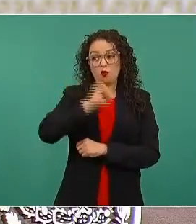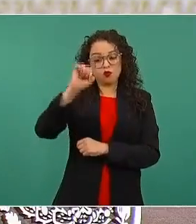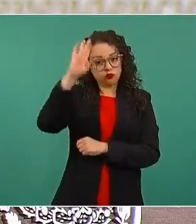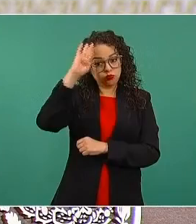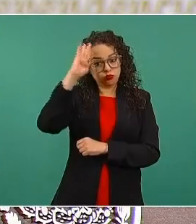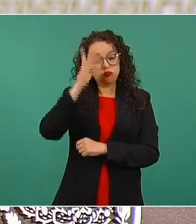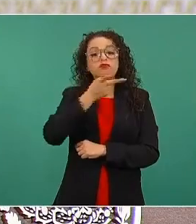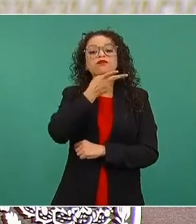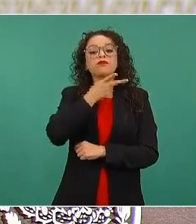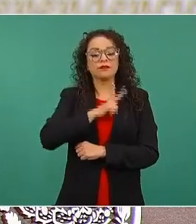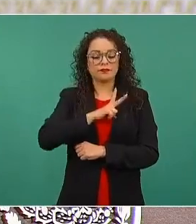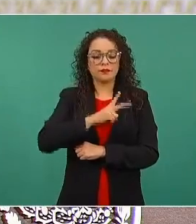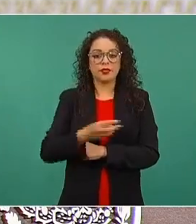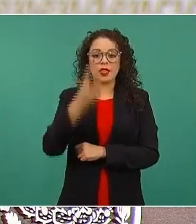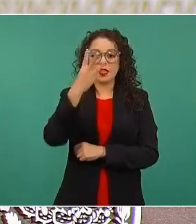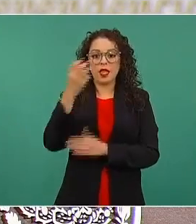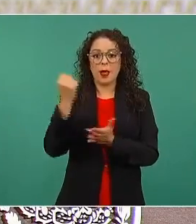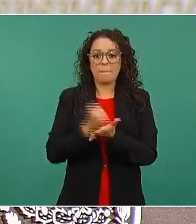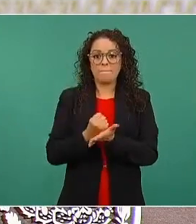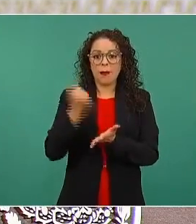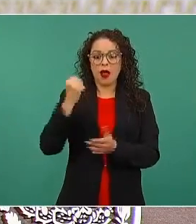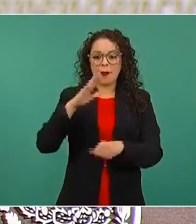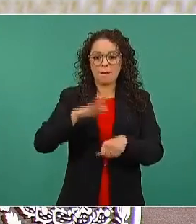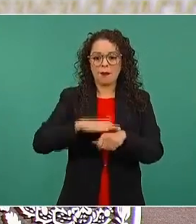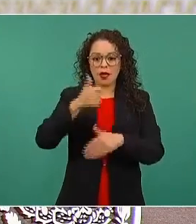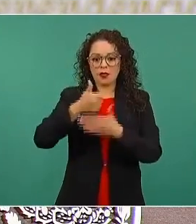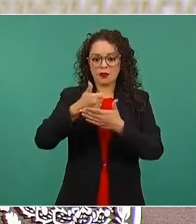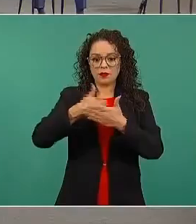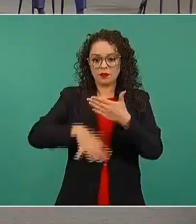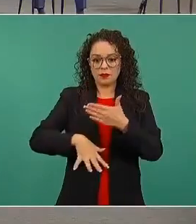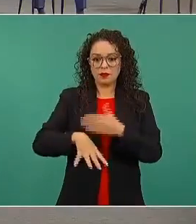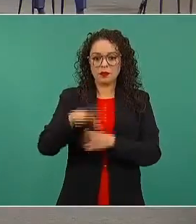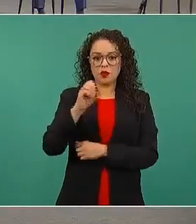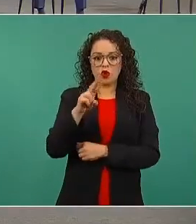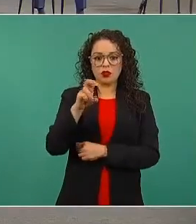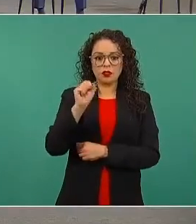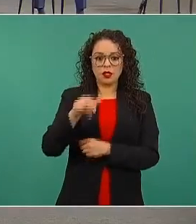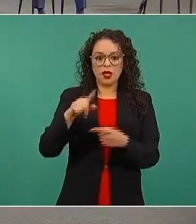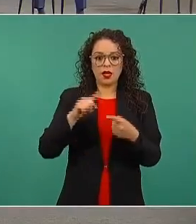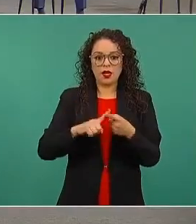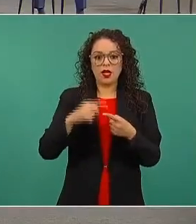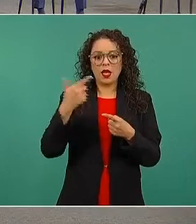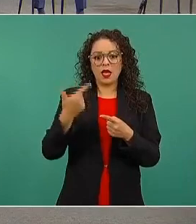petróleo. Las tres marcas más económicas, Rendichicas, Orsan